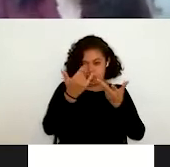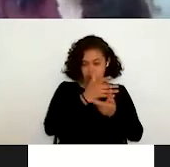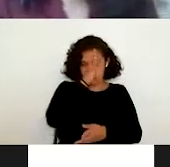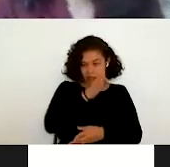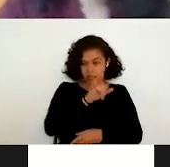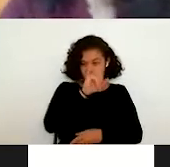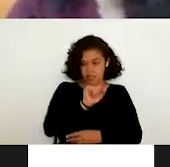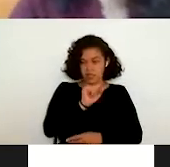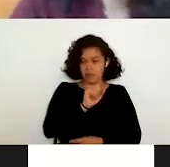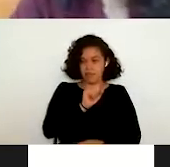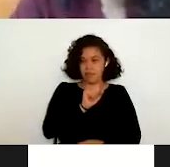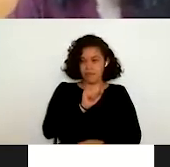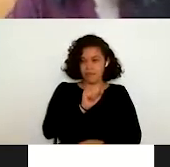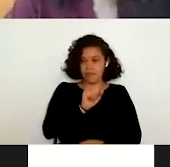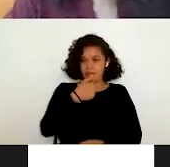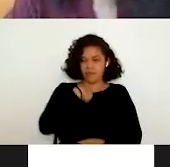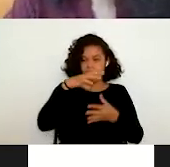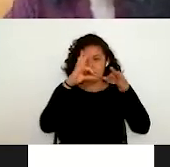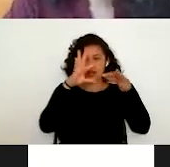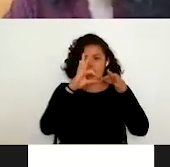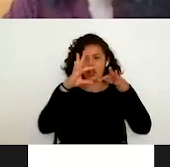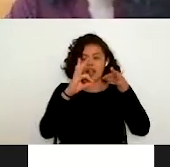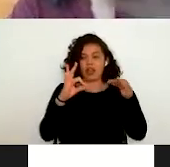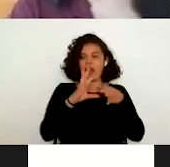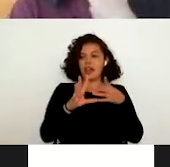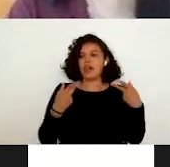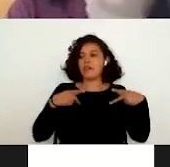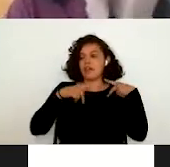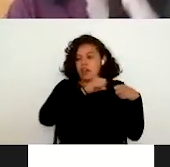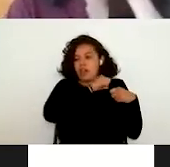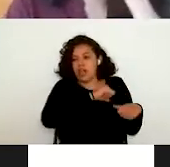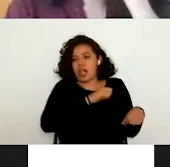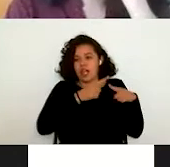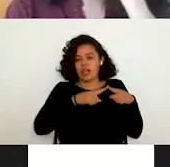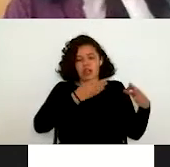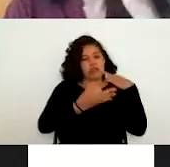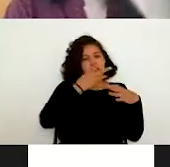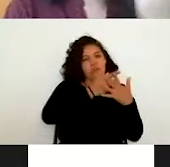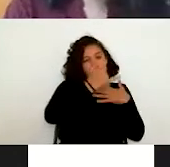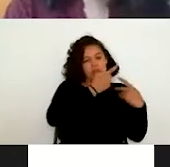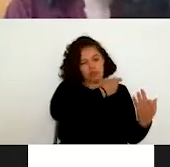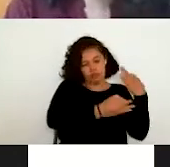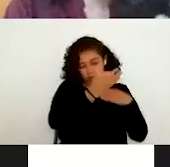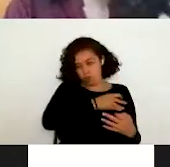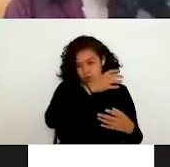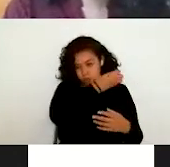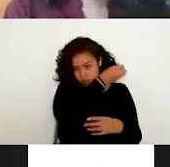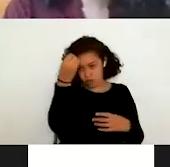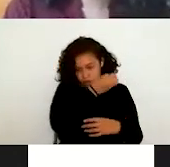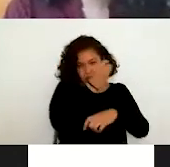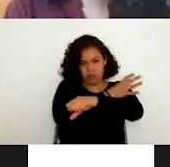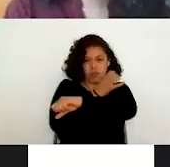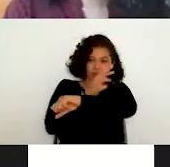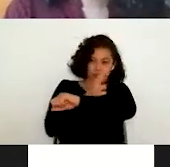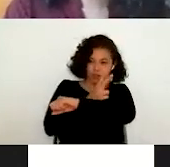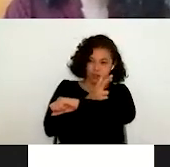donde vamos a describir quiénes van a ser los encargados de todo en el proyecto, de organizarlo, de coordinarlo,